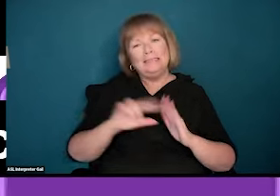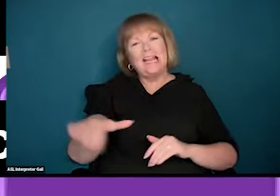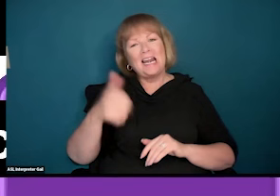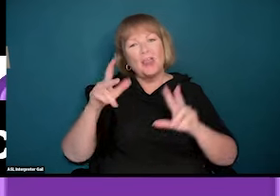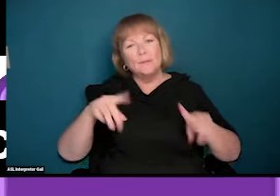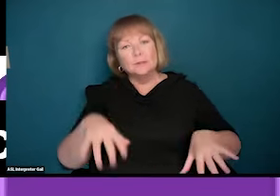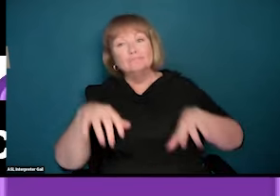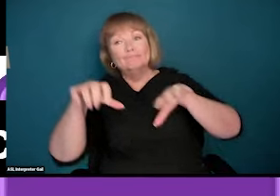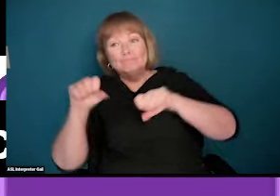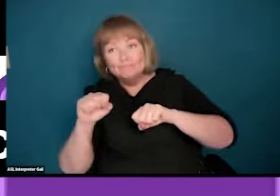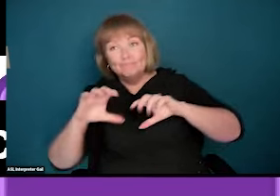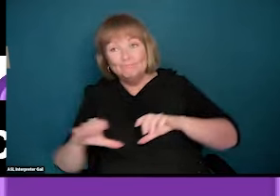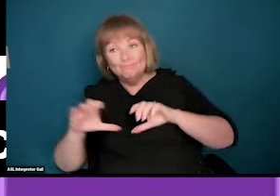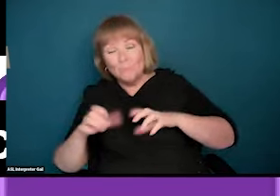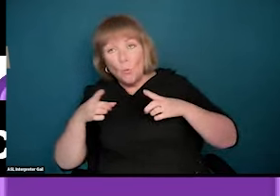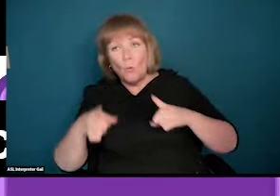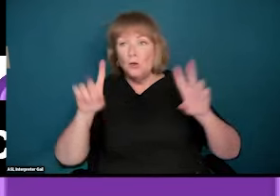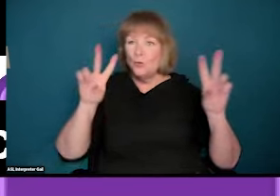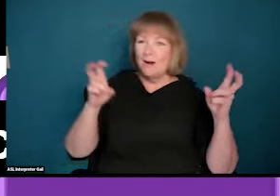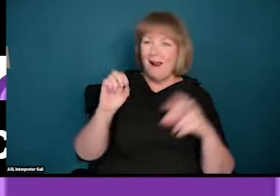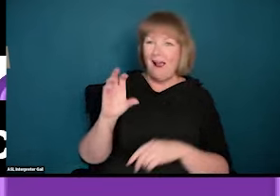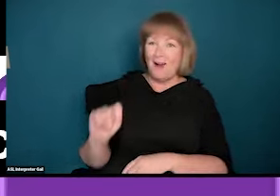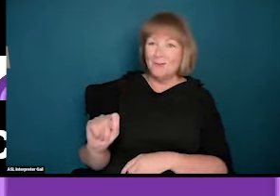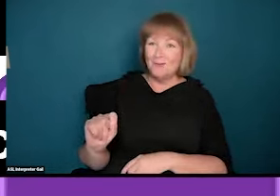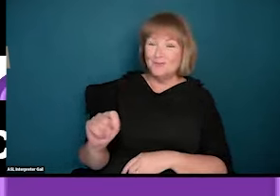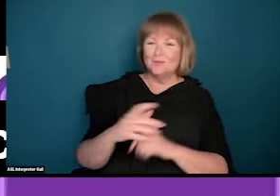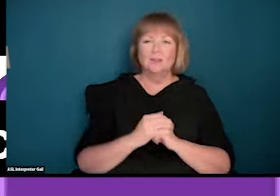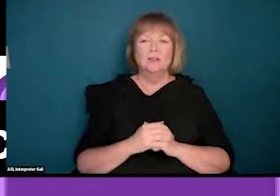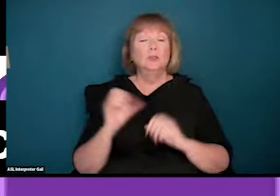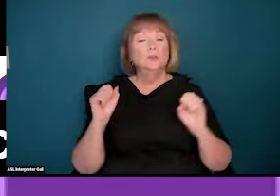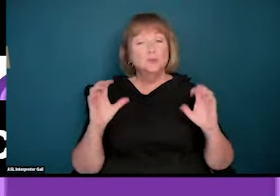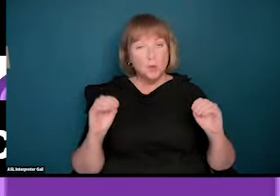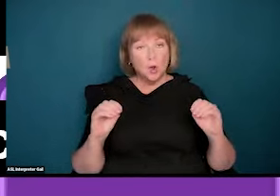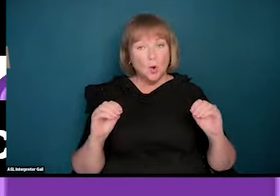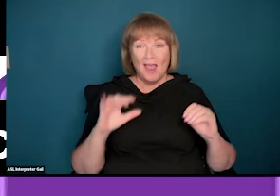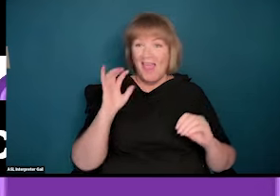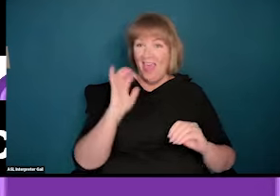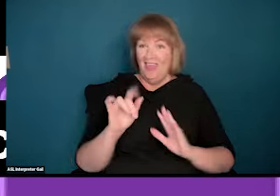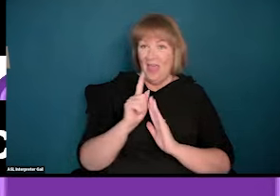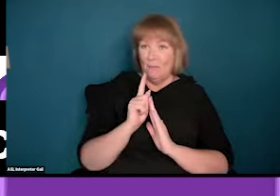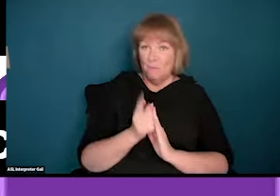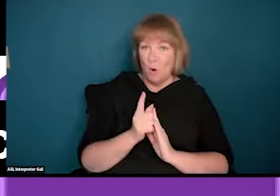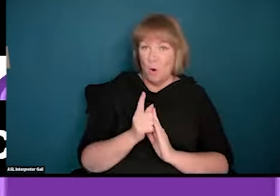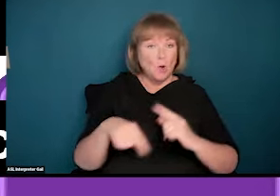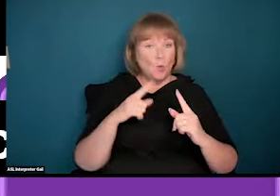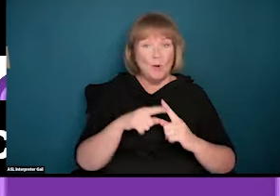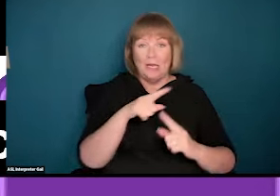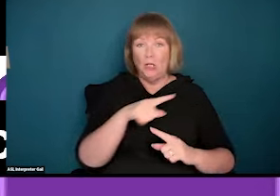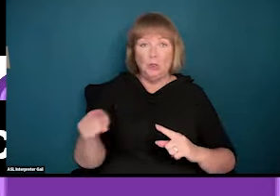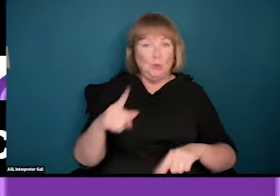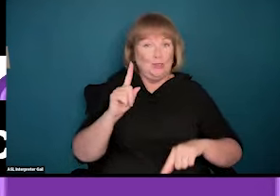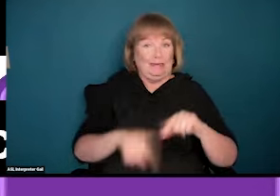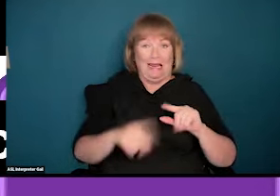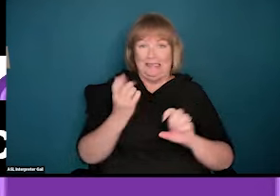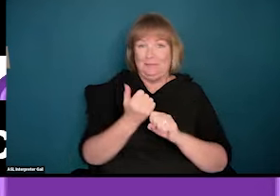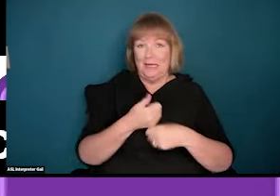no ha perdido sus derechos, pero hay otro, mientras que esté activado, hay otra persona que tiene